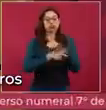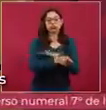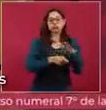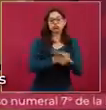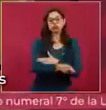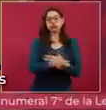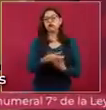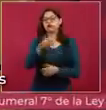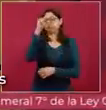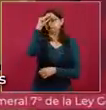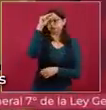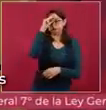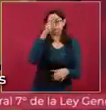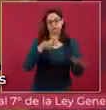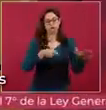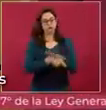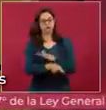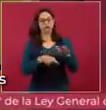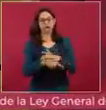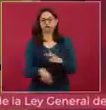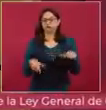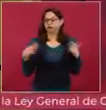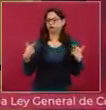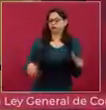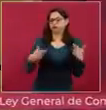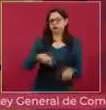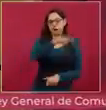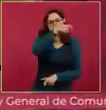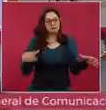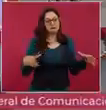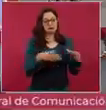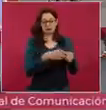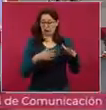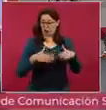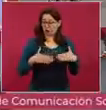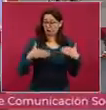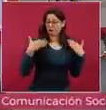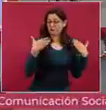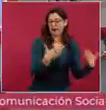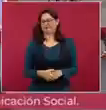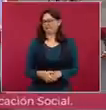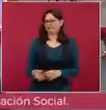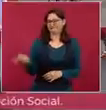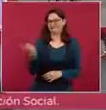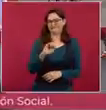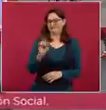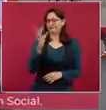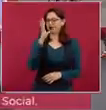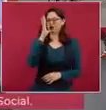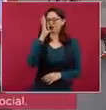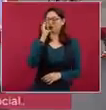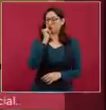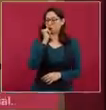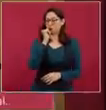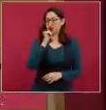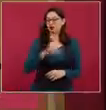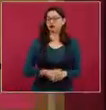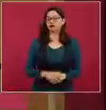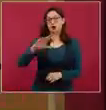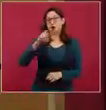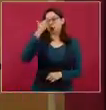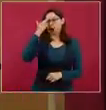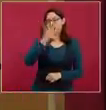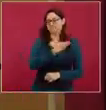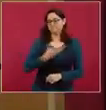y de potentados dominados por la codicia la clave está en la frase del presidente juárez